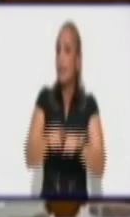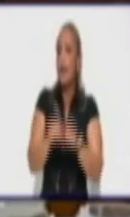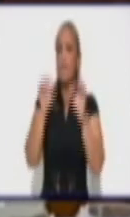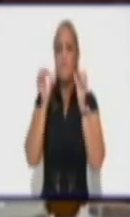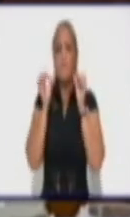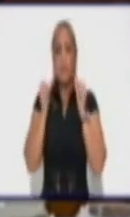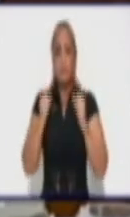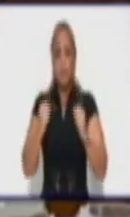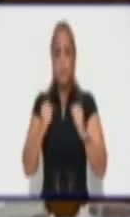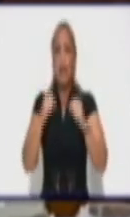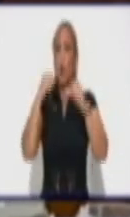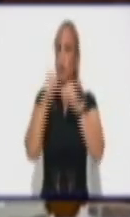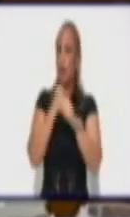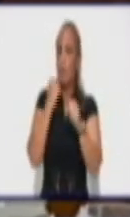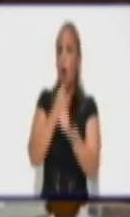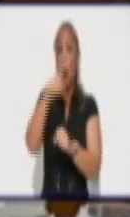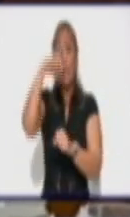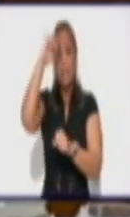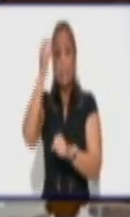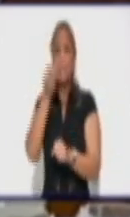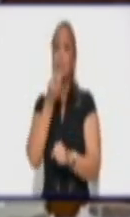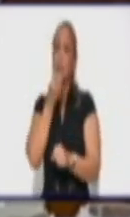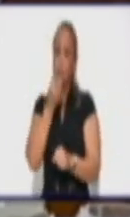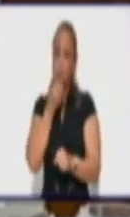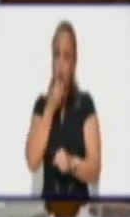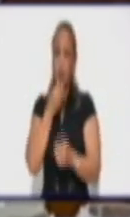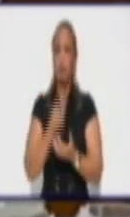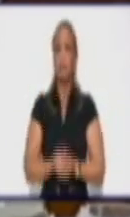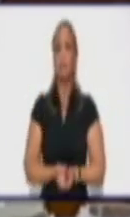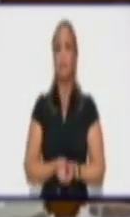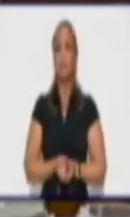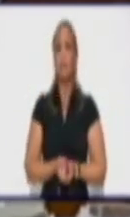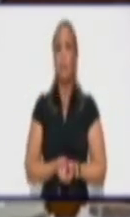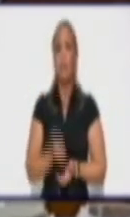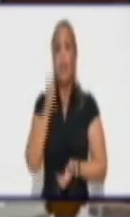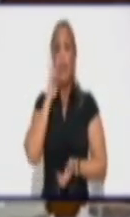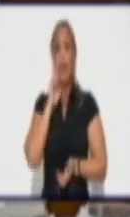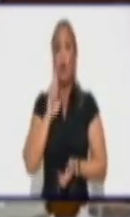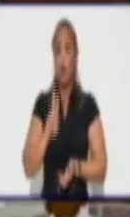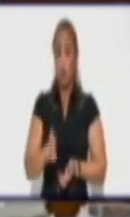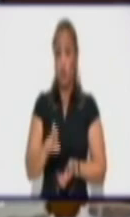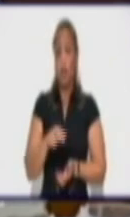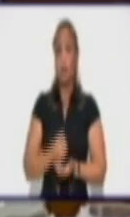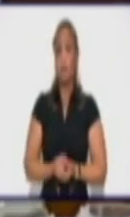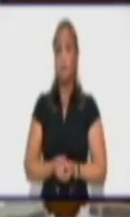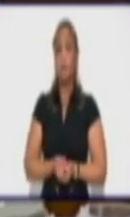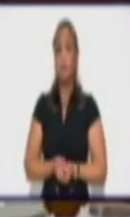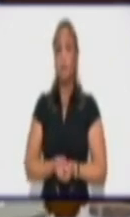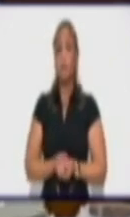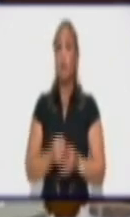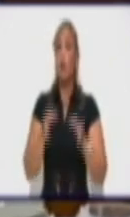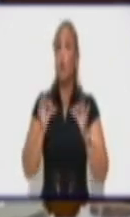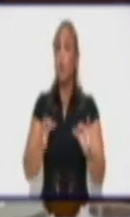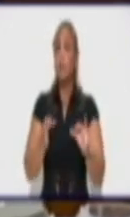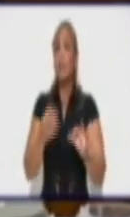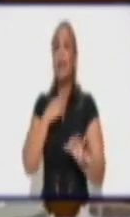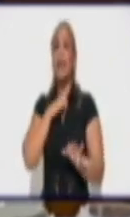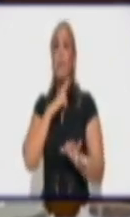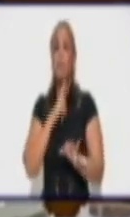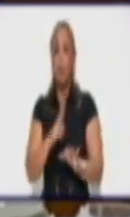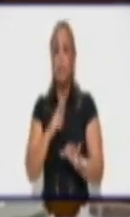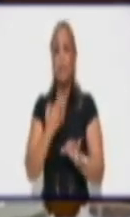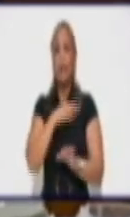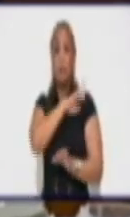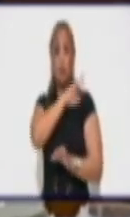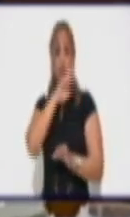trabajo que sí se puede reconocer justamente las respuestas revolucionaria que